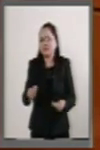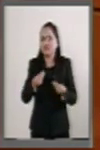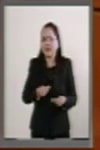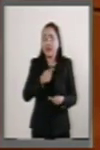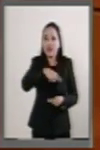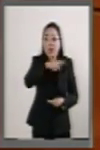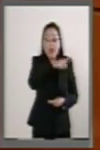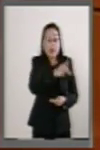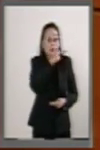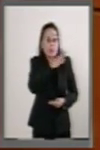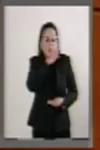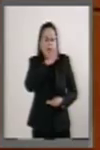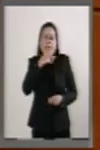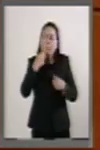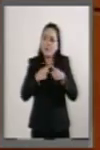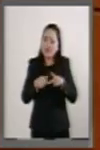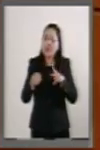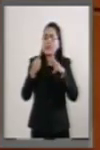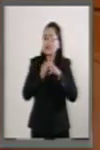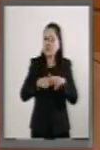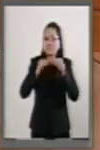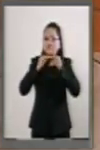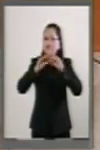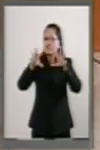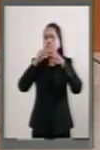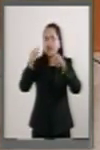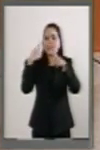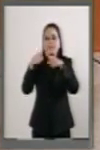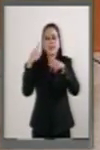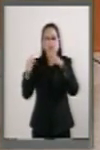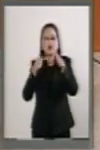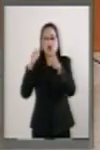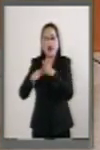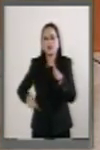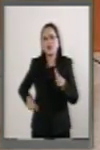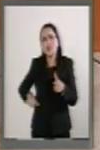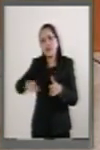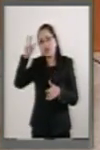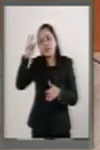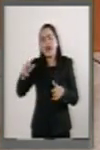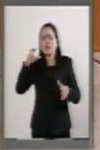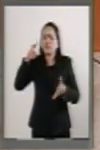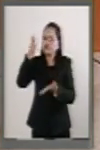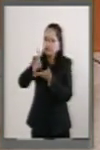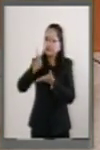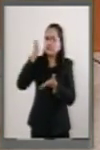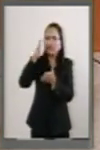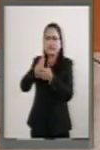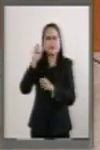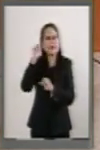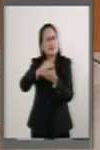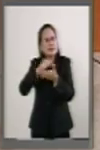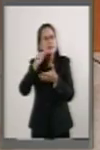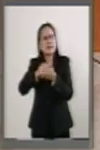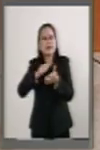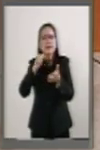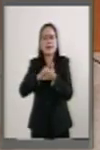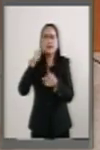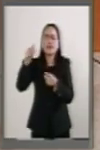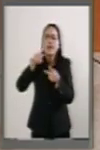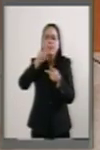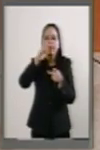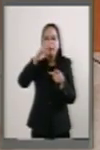realizaron entonces una larga campaña por diversas dependencias del gobierno de Hidalgo, que los llevó lo mismo a la alcaldía de